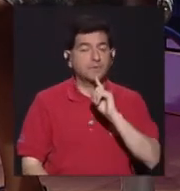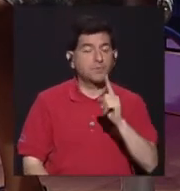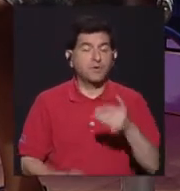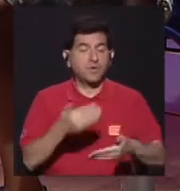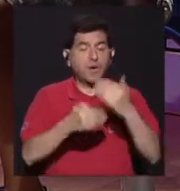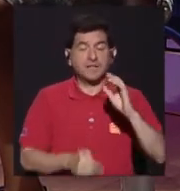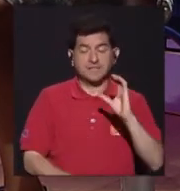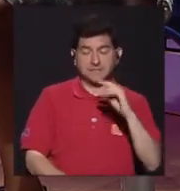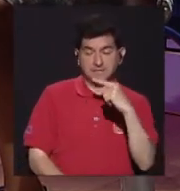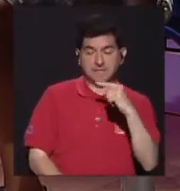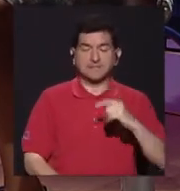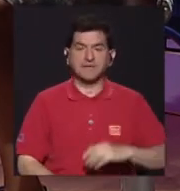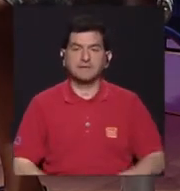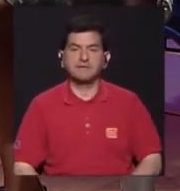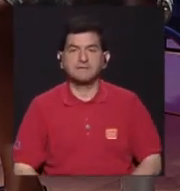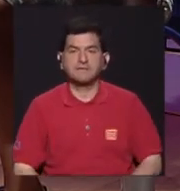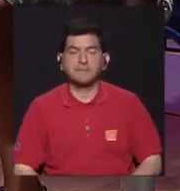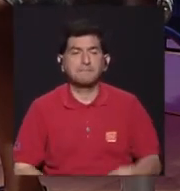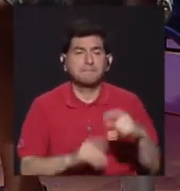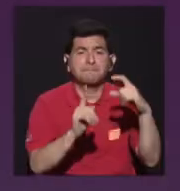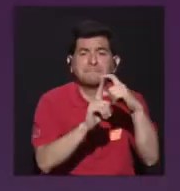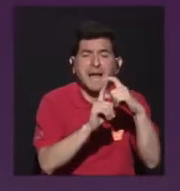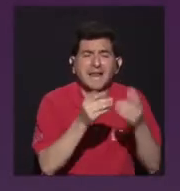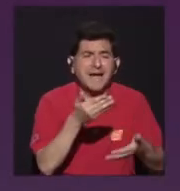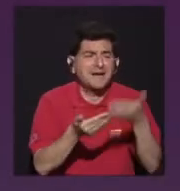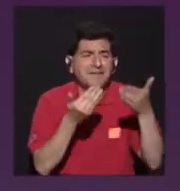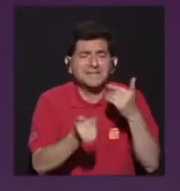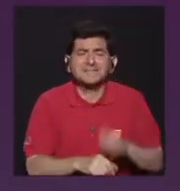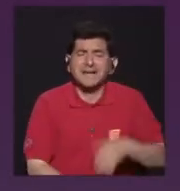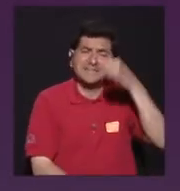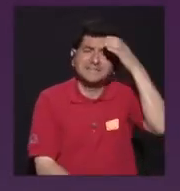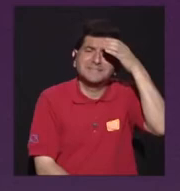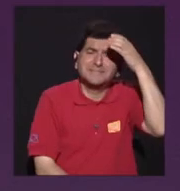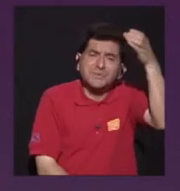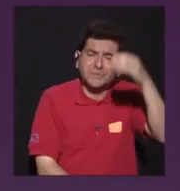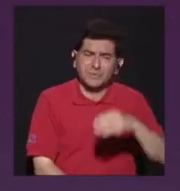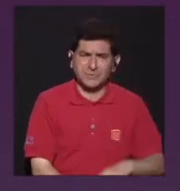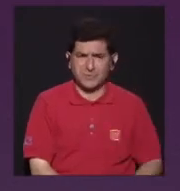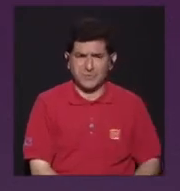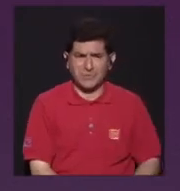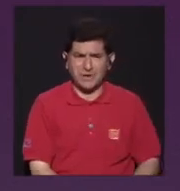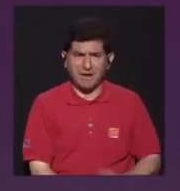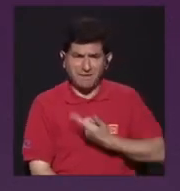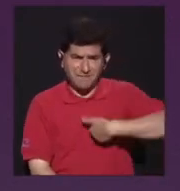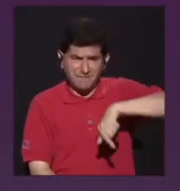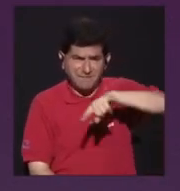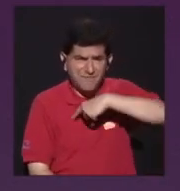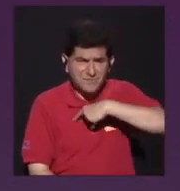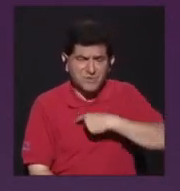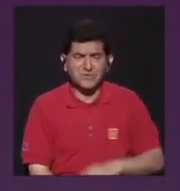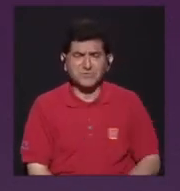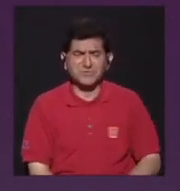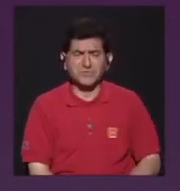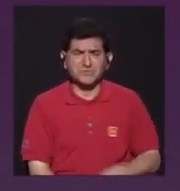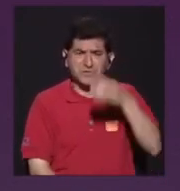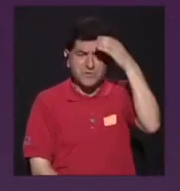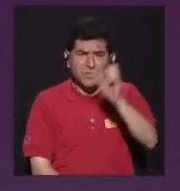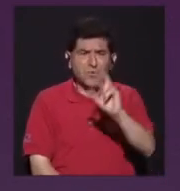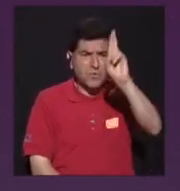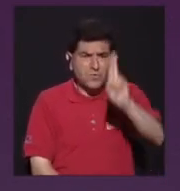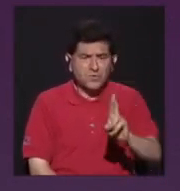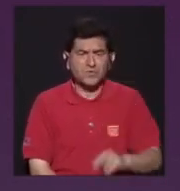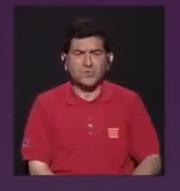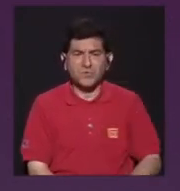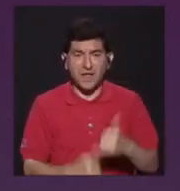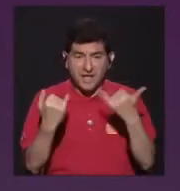César antes, palabras que están casi que en lo cultural de nosotros, de la cultura costarricense, tienen